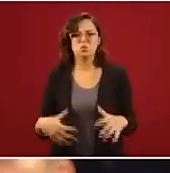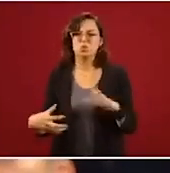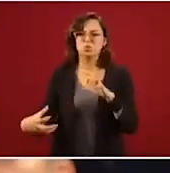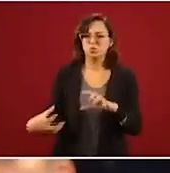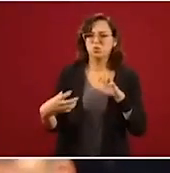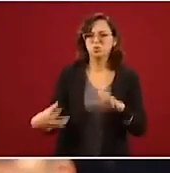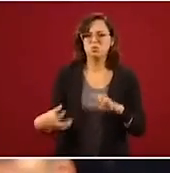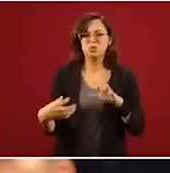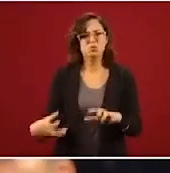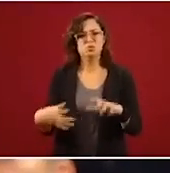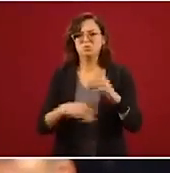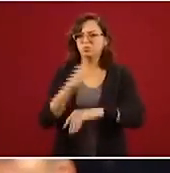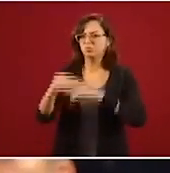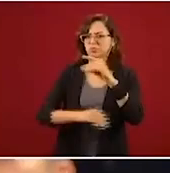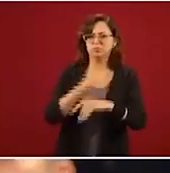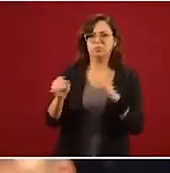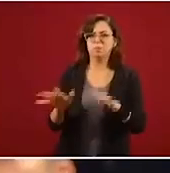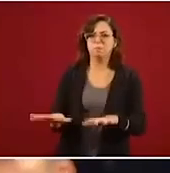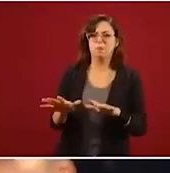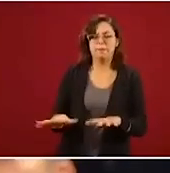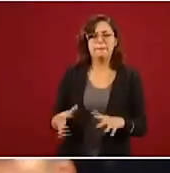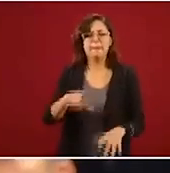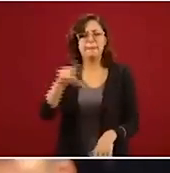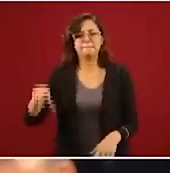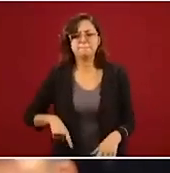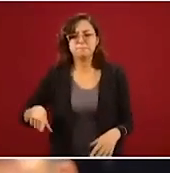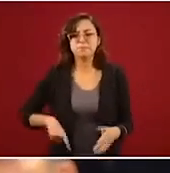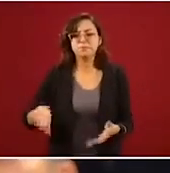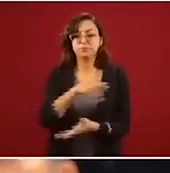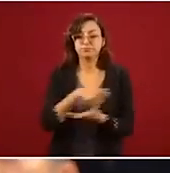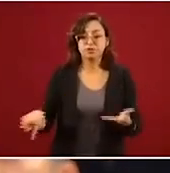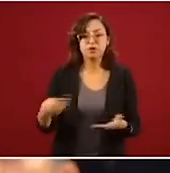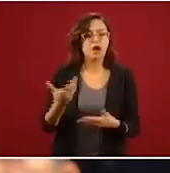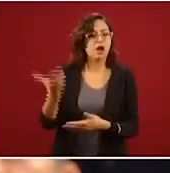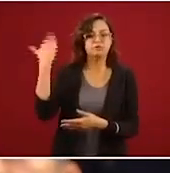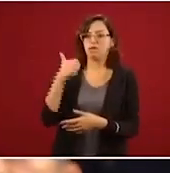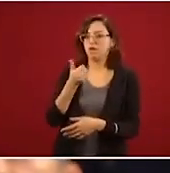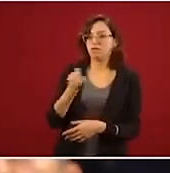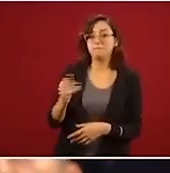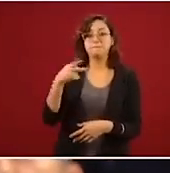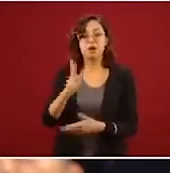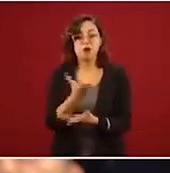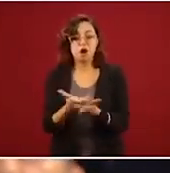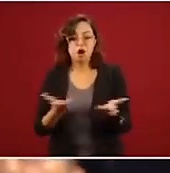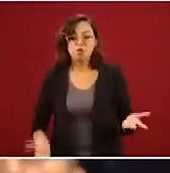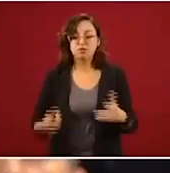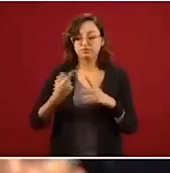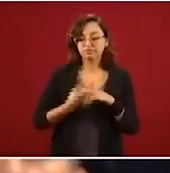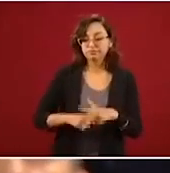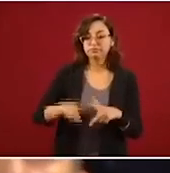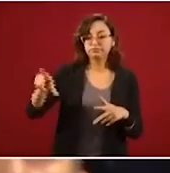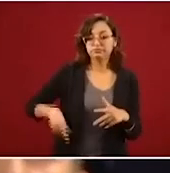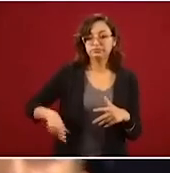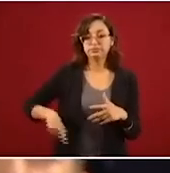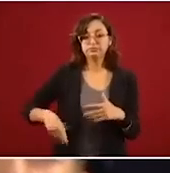la oportunidad de estar en algunos, y las compras de gobierno ahora vemos… Usted inicia su gobierno con problemas como, por ejemplo,